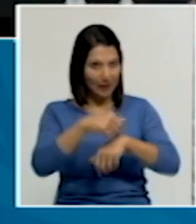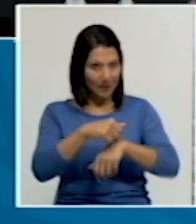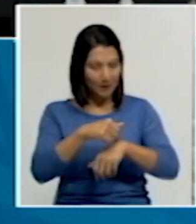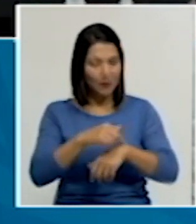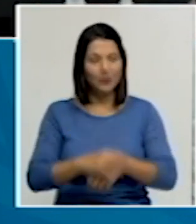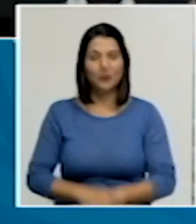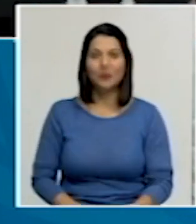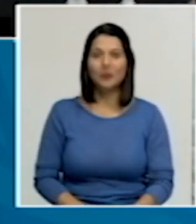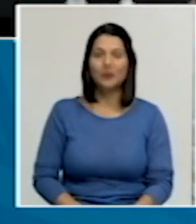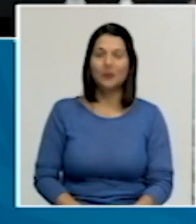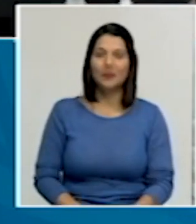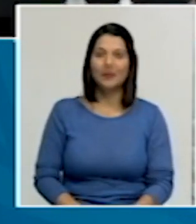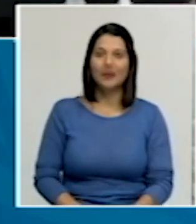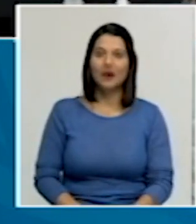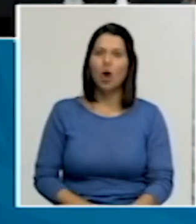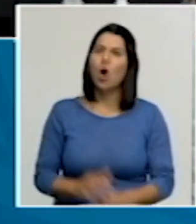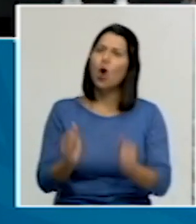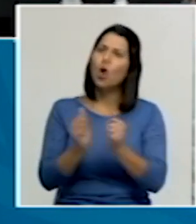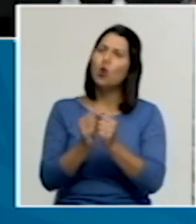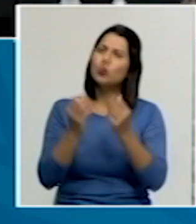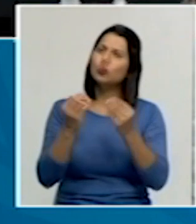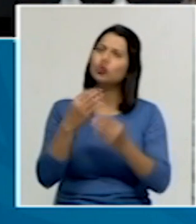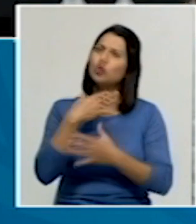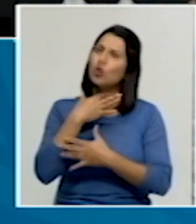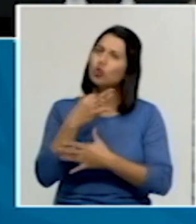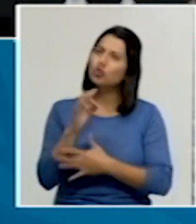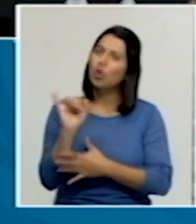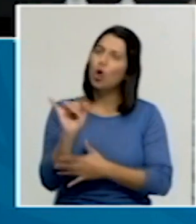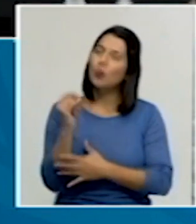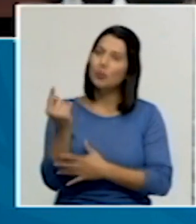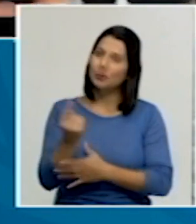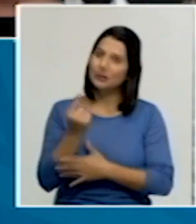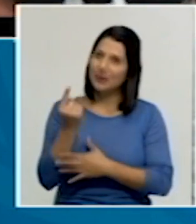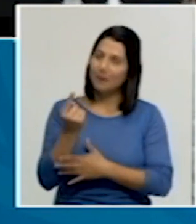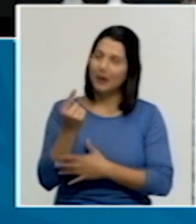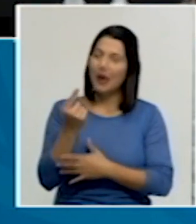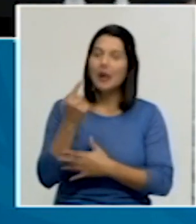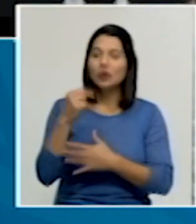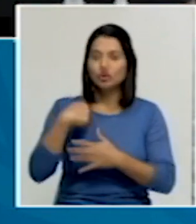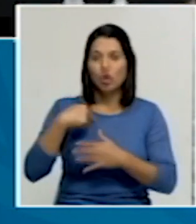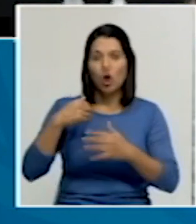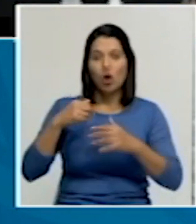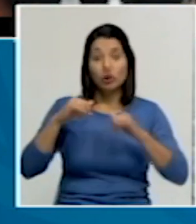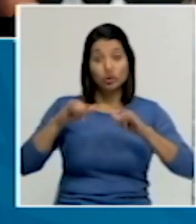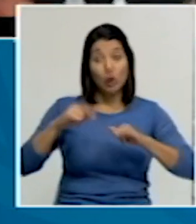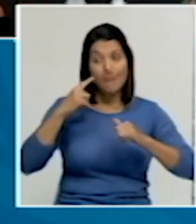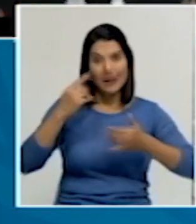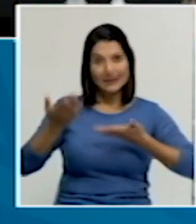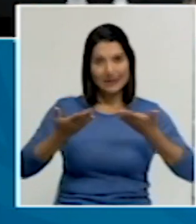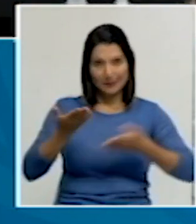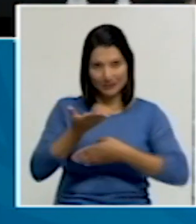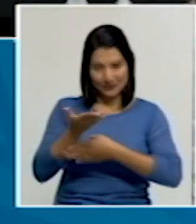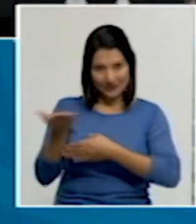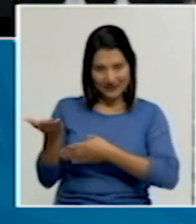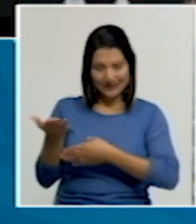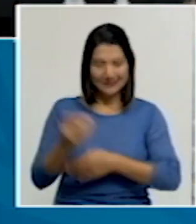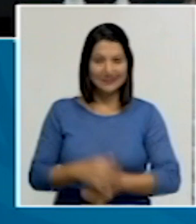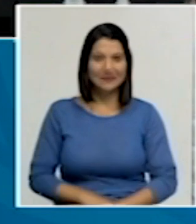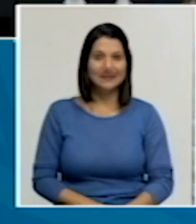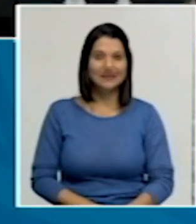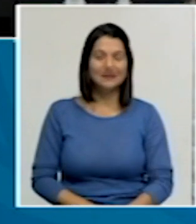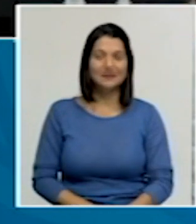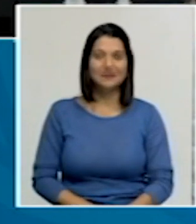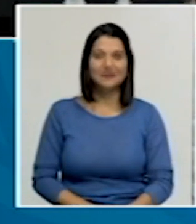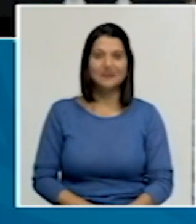José. No, con muchísimo gusto, como siempre, don Ernesto, y estamos para servirle a usted y a la audiencia de Costa Rica